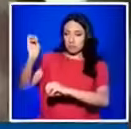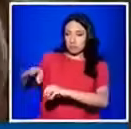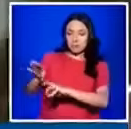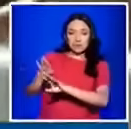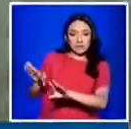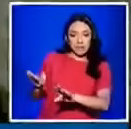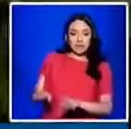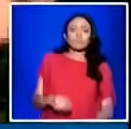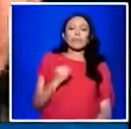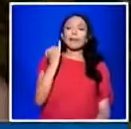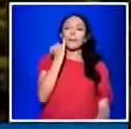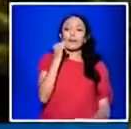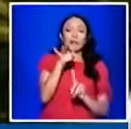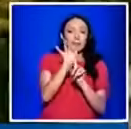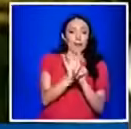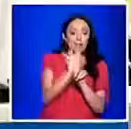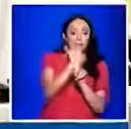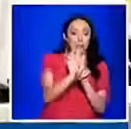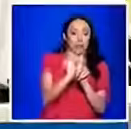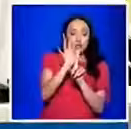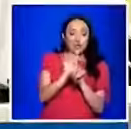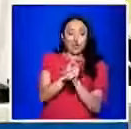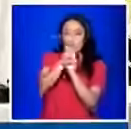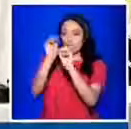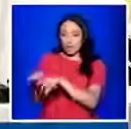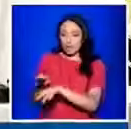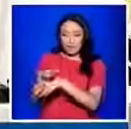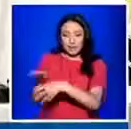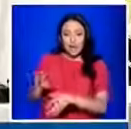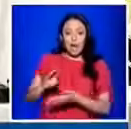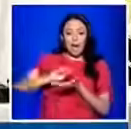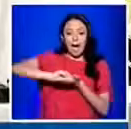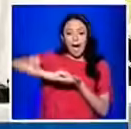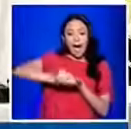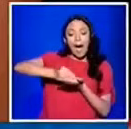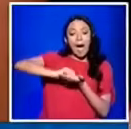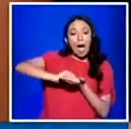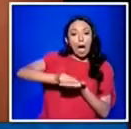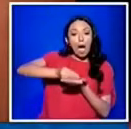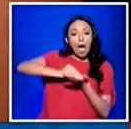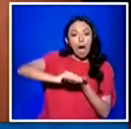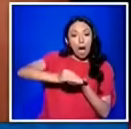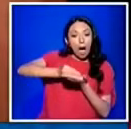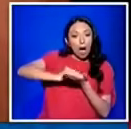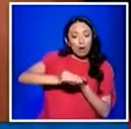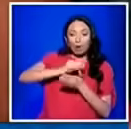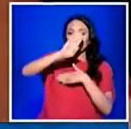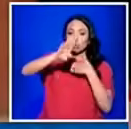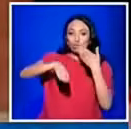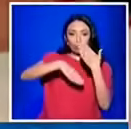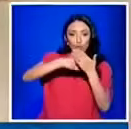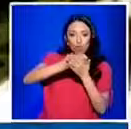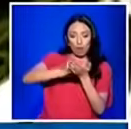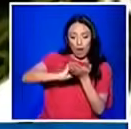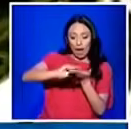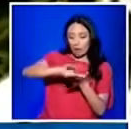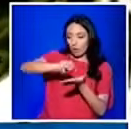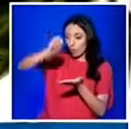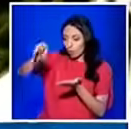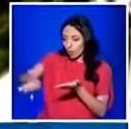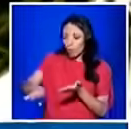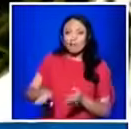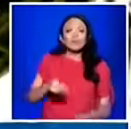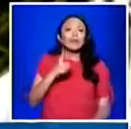Y el verde, ¿no? Esta parte del ajo nosotros ingresamos con todo lo que es la cáscara. ¿Por qué? La